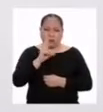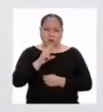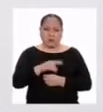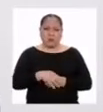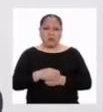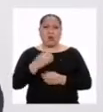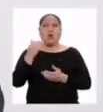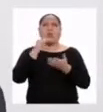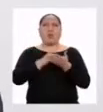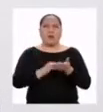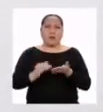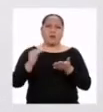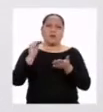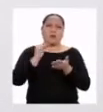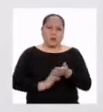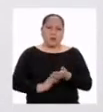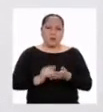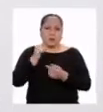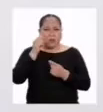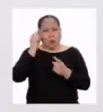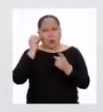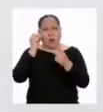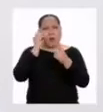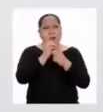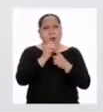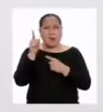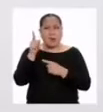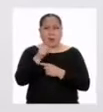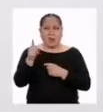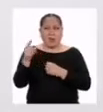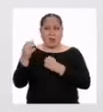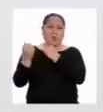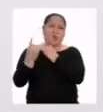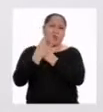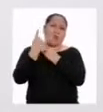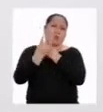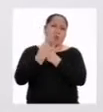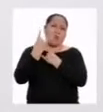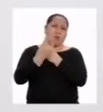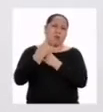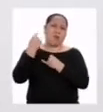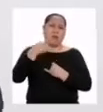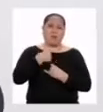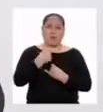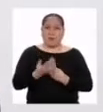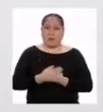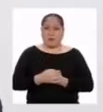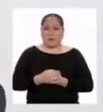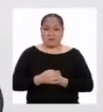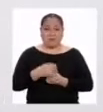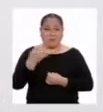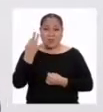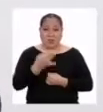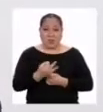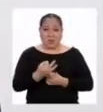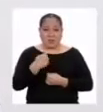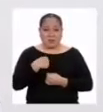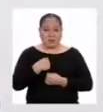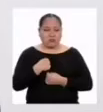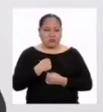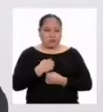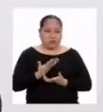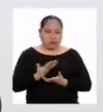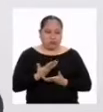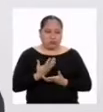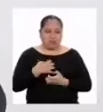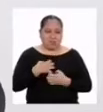repitiendo. Todo eso con el fin de que no se burlaran más de mí. La verdad es que me arrepiento